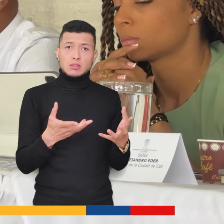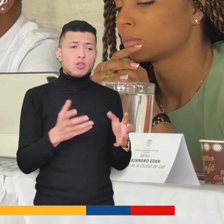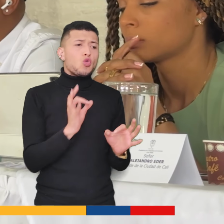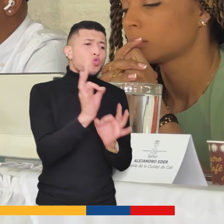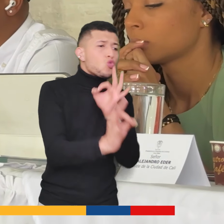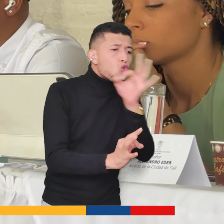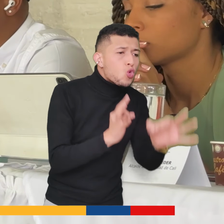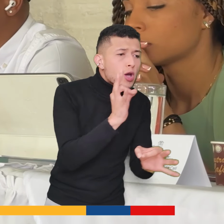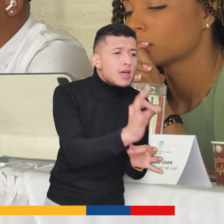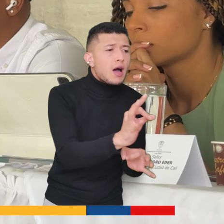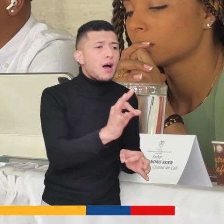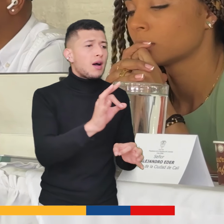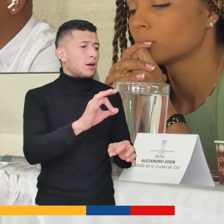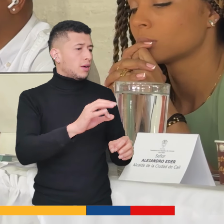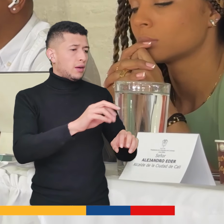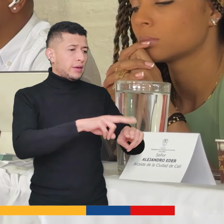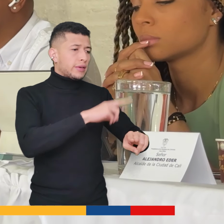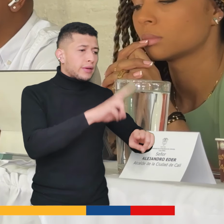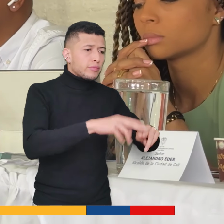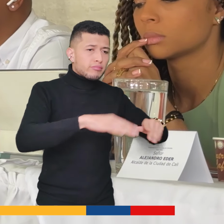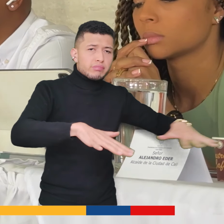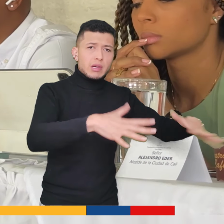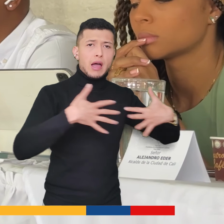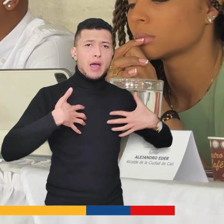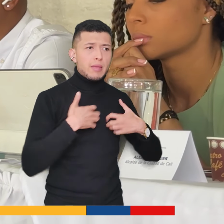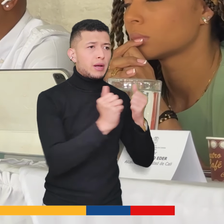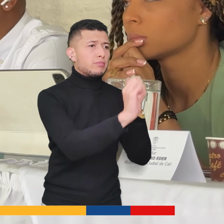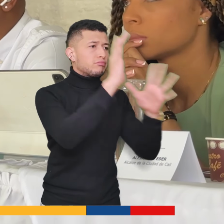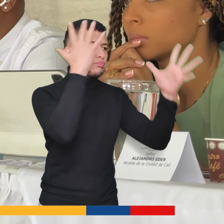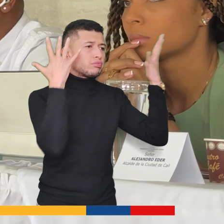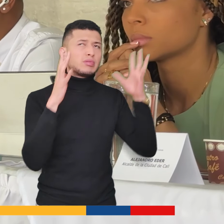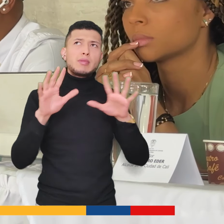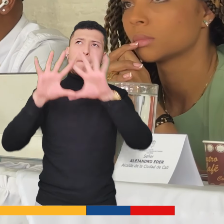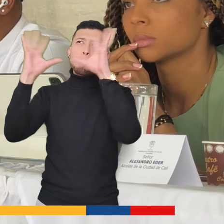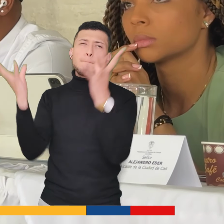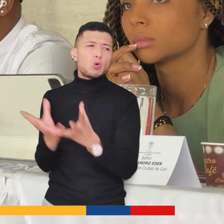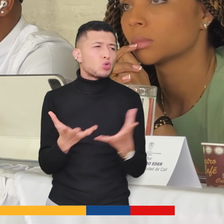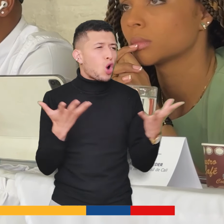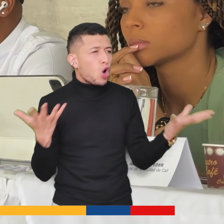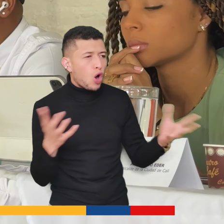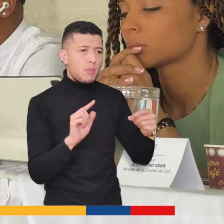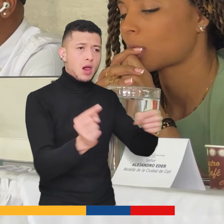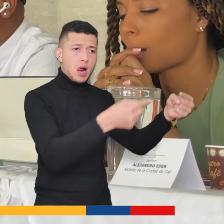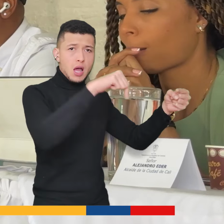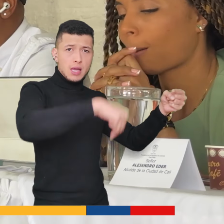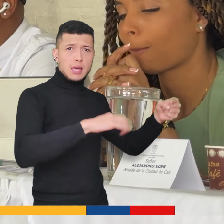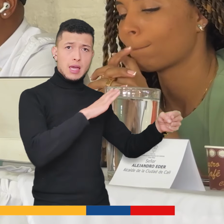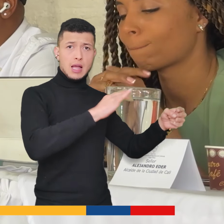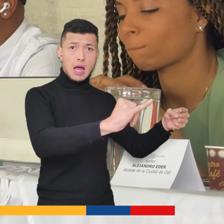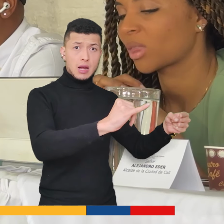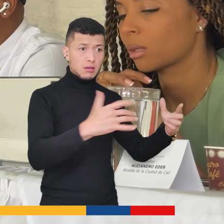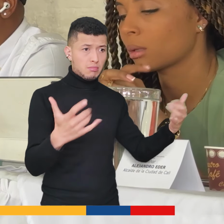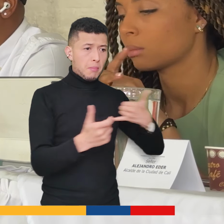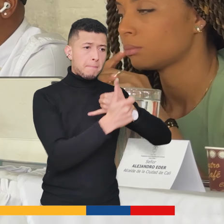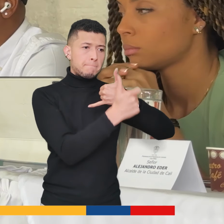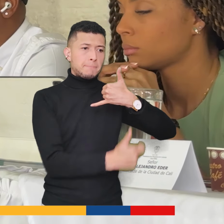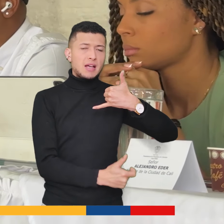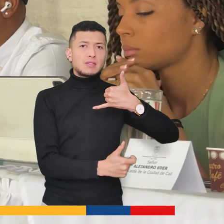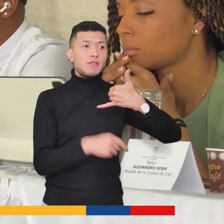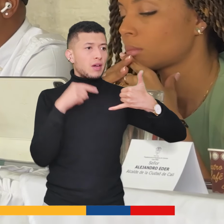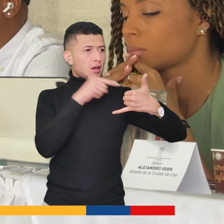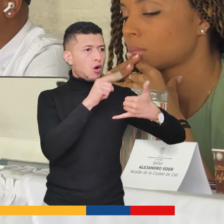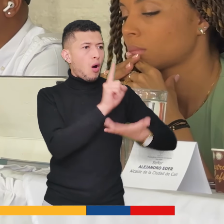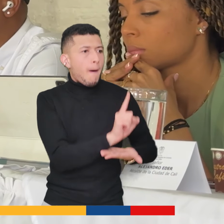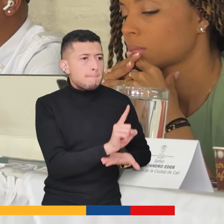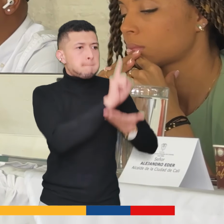cómo conservar, cómo proteger la biodiversidad del planeta y el Pacífico no sea protagonista